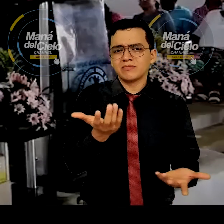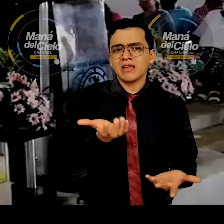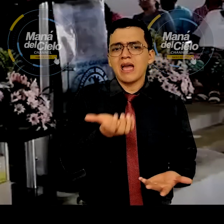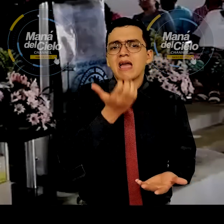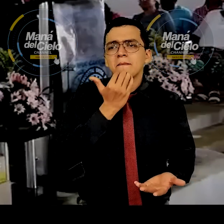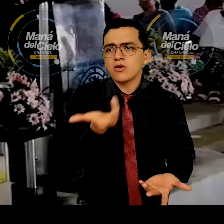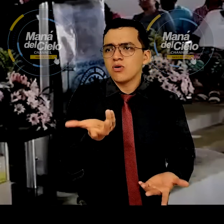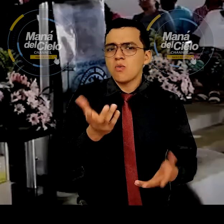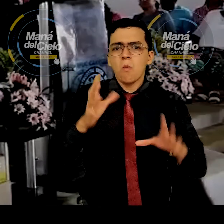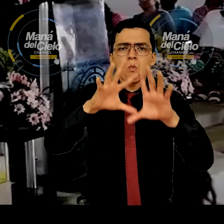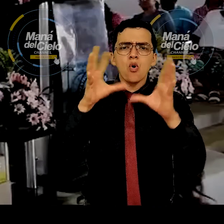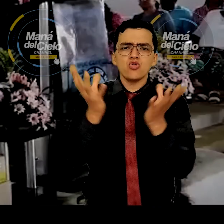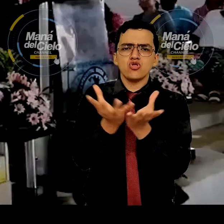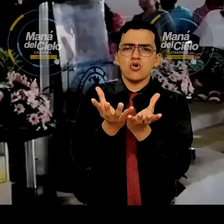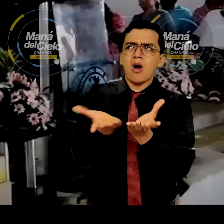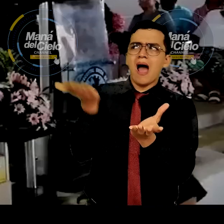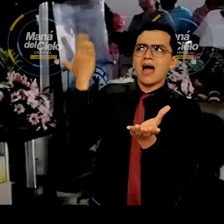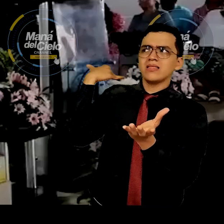daña.